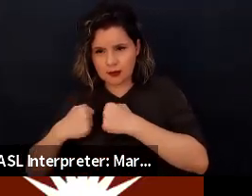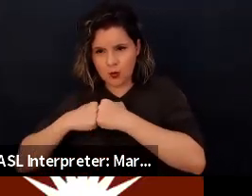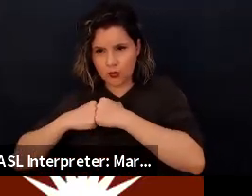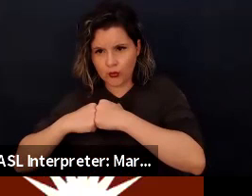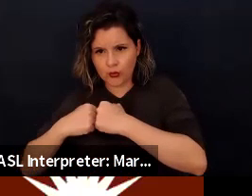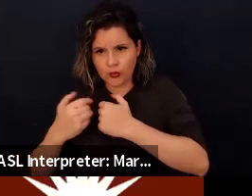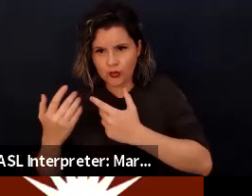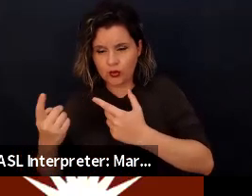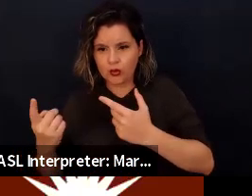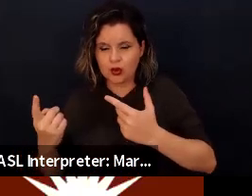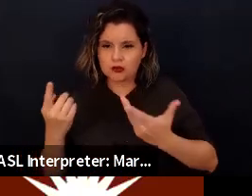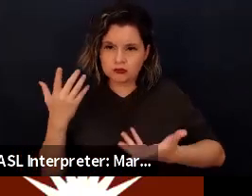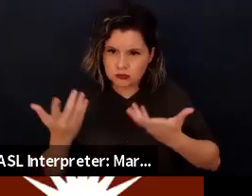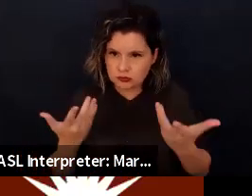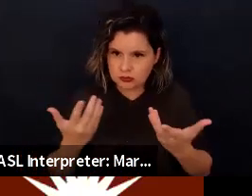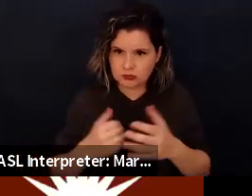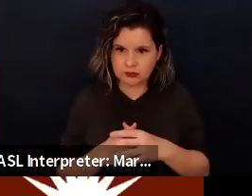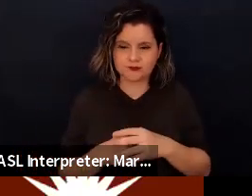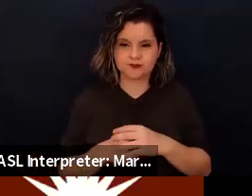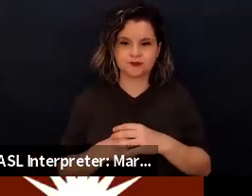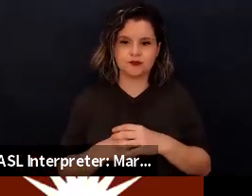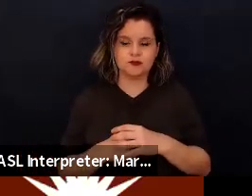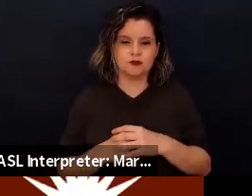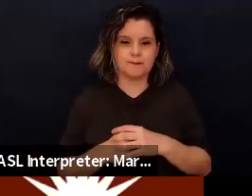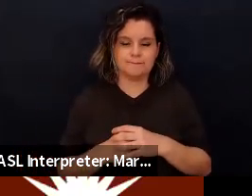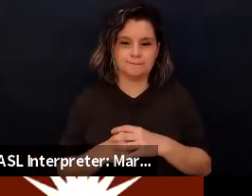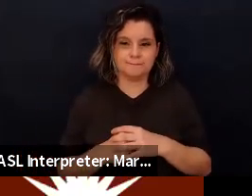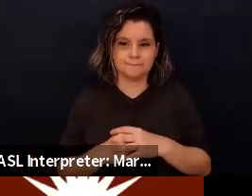están en la frontera.